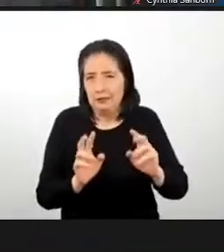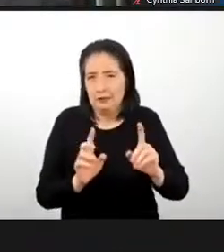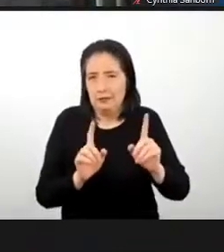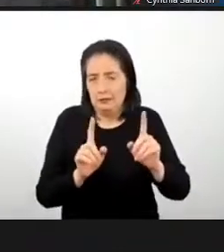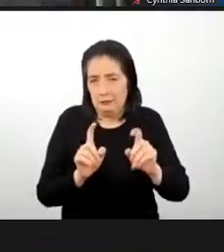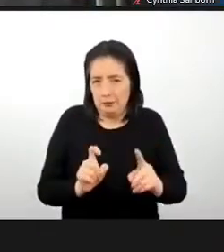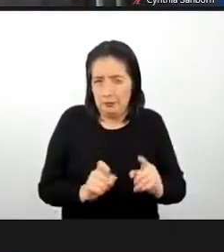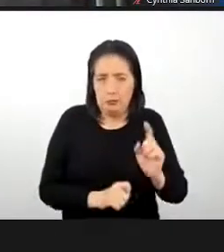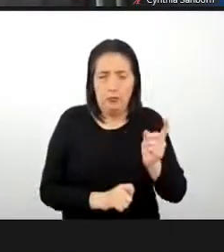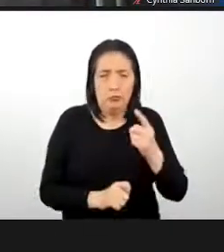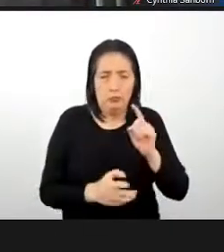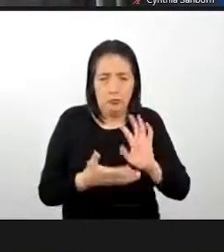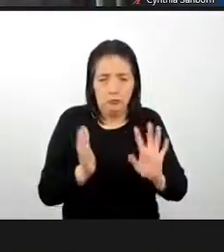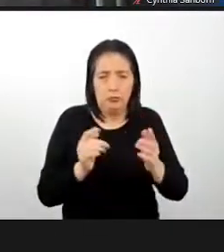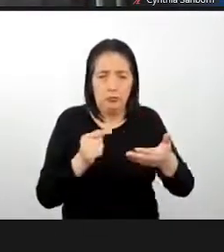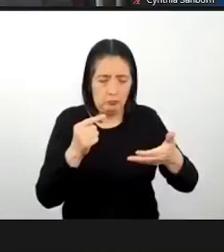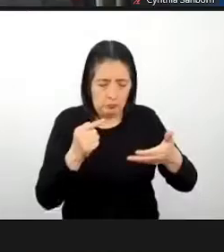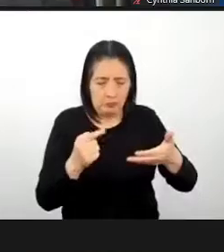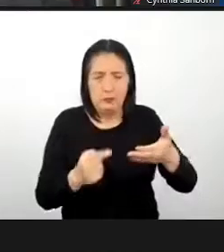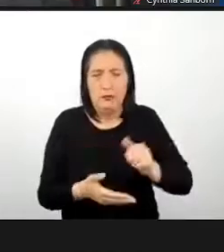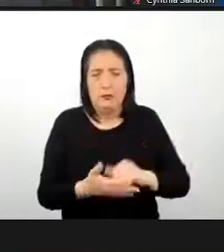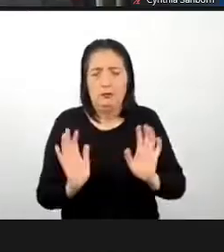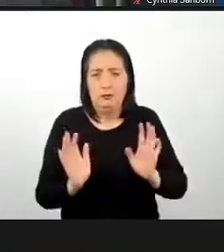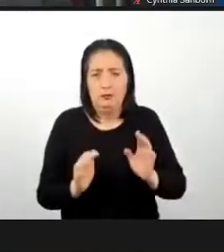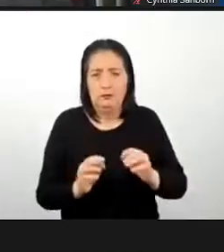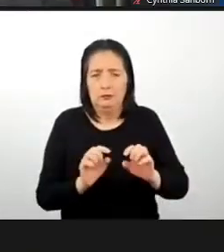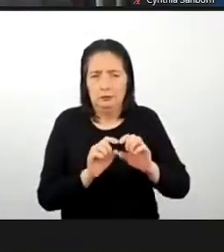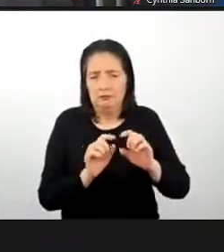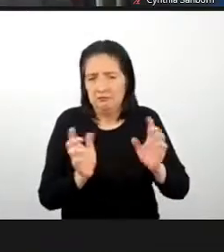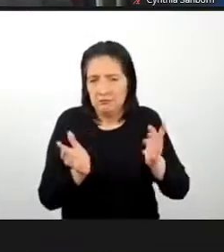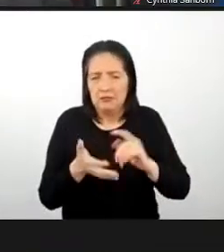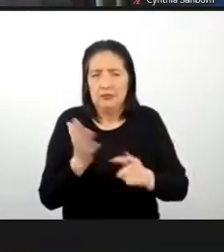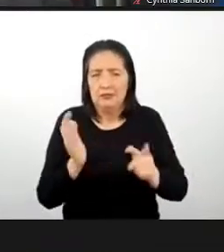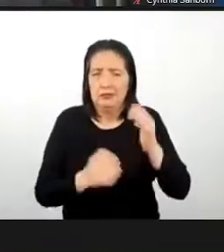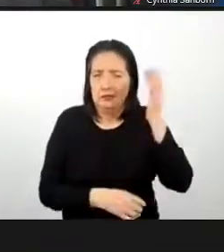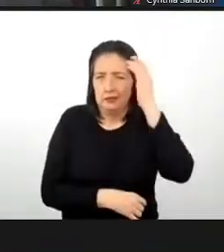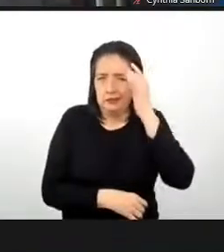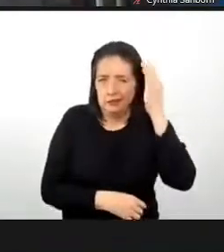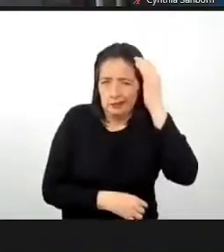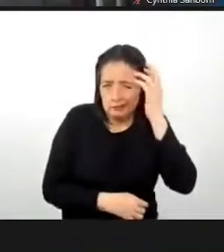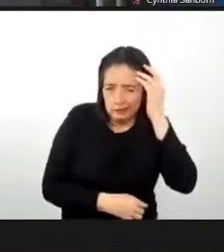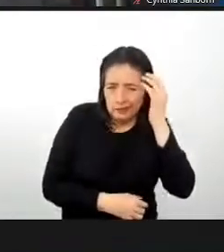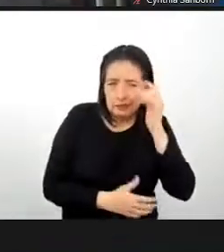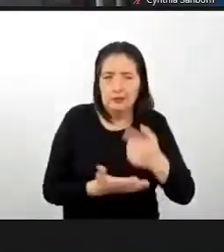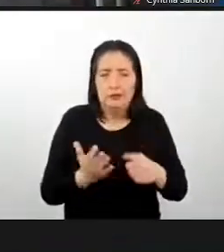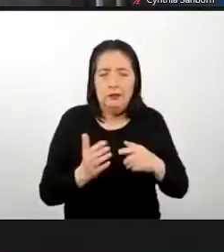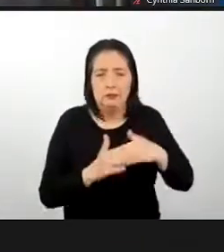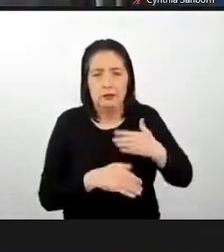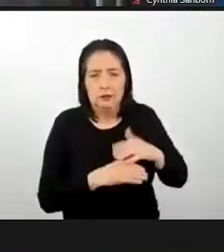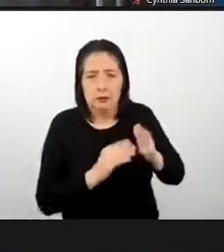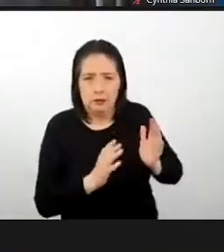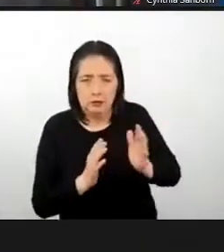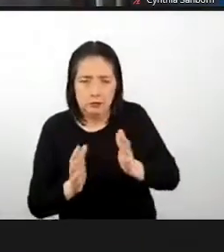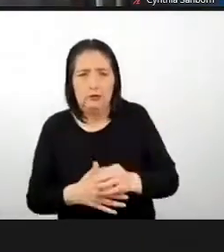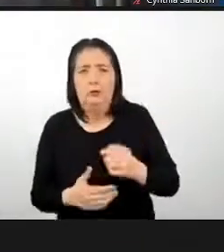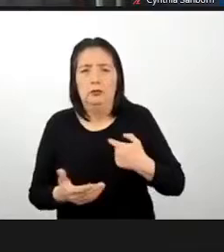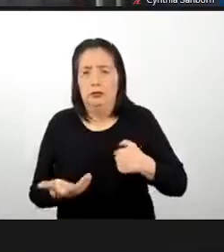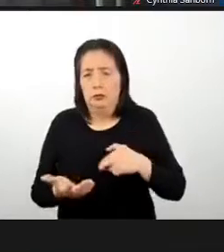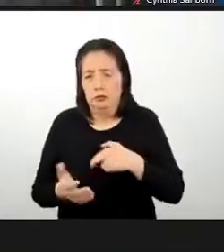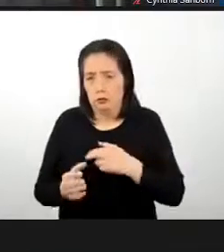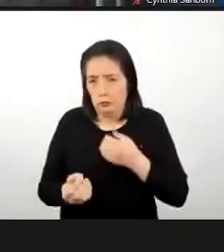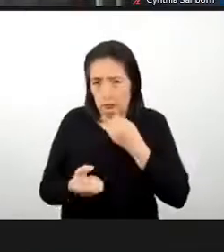no solamente suscitadoras, sino líneas de reflexión que pudieran organizar un poco lo que querríamos